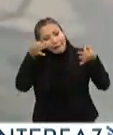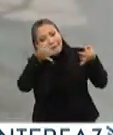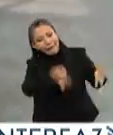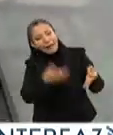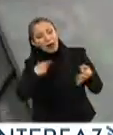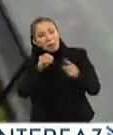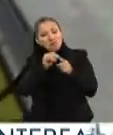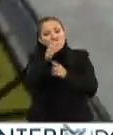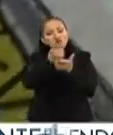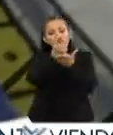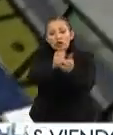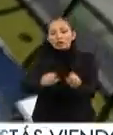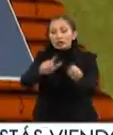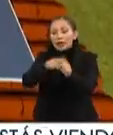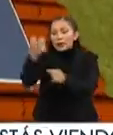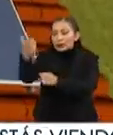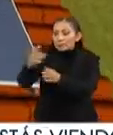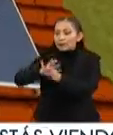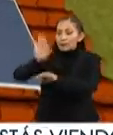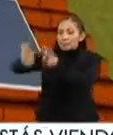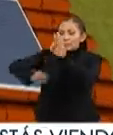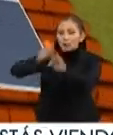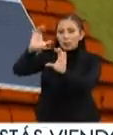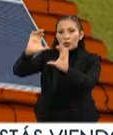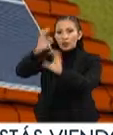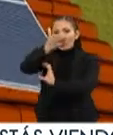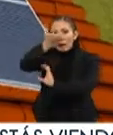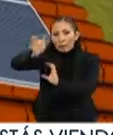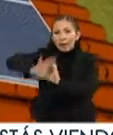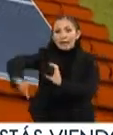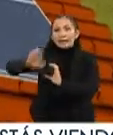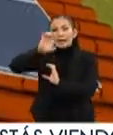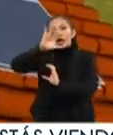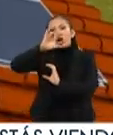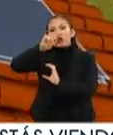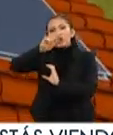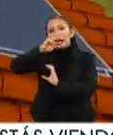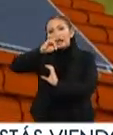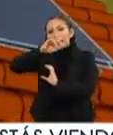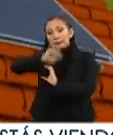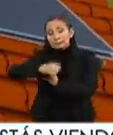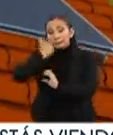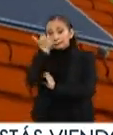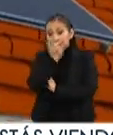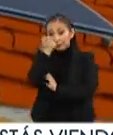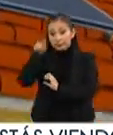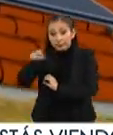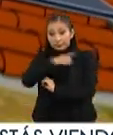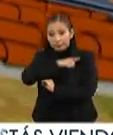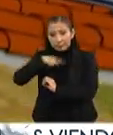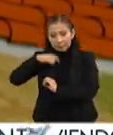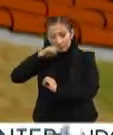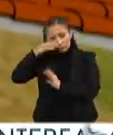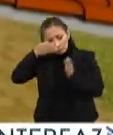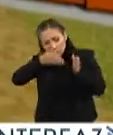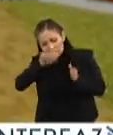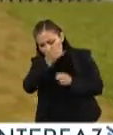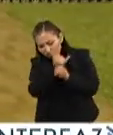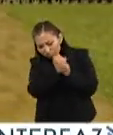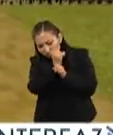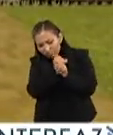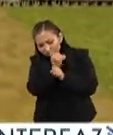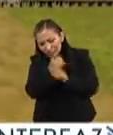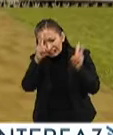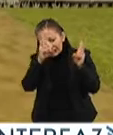como impacto social, económico, ambiental y la implementación de ecotecnias. Los estudiantes tuvieron que especializarse en temas